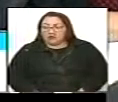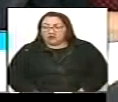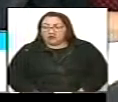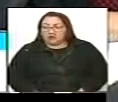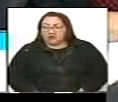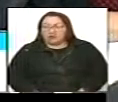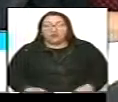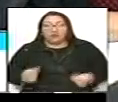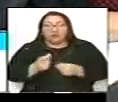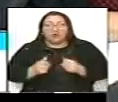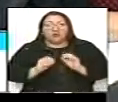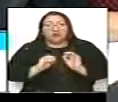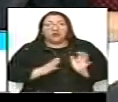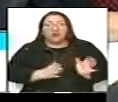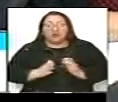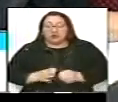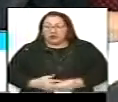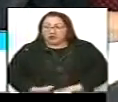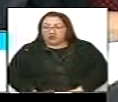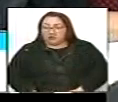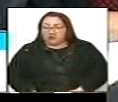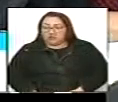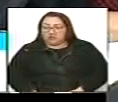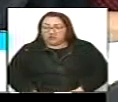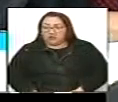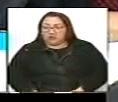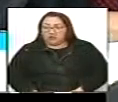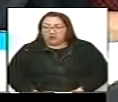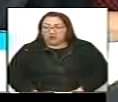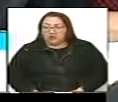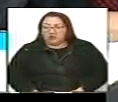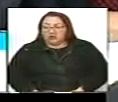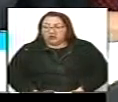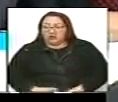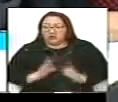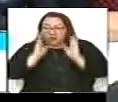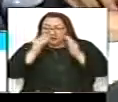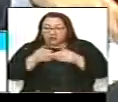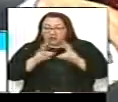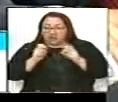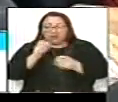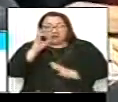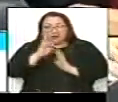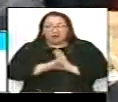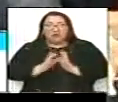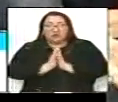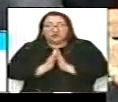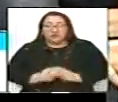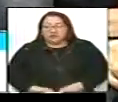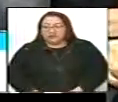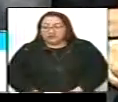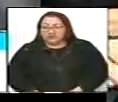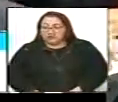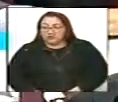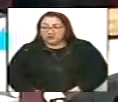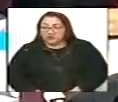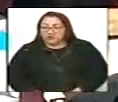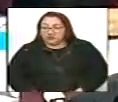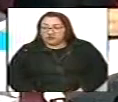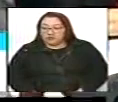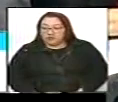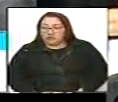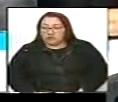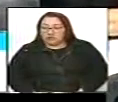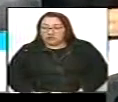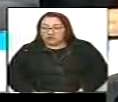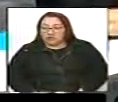congresistas, mantengamos el orden. El congresista Costa ya está por terminar su intervención. Enfoquémonos en el tema de fondo, por favor, para poder avanzar. Congresista